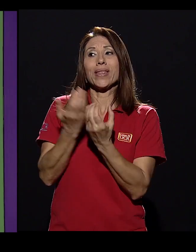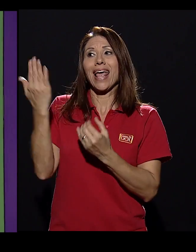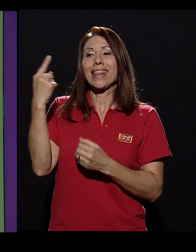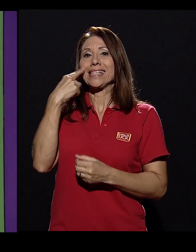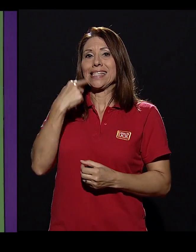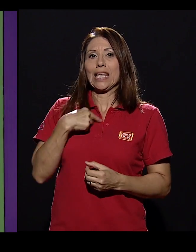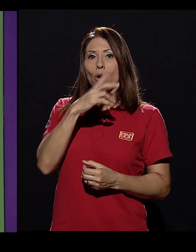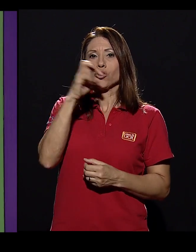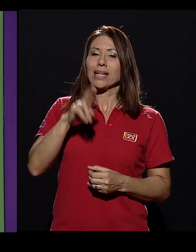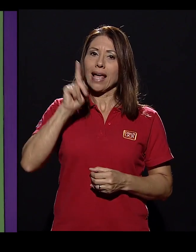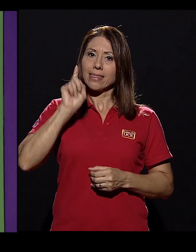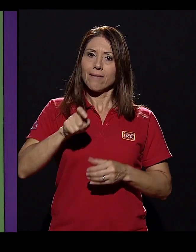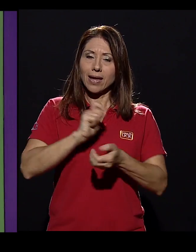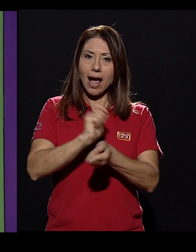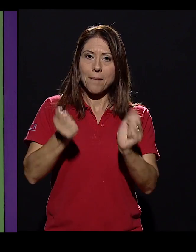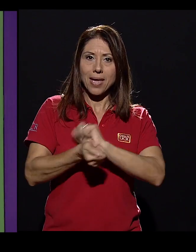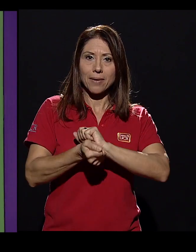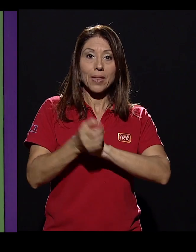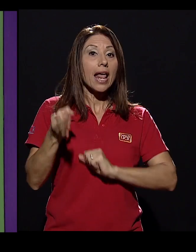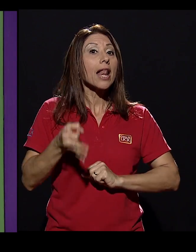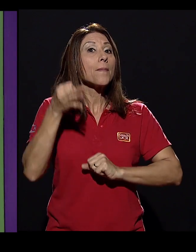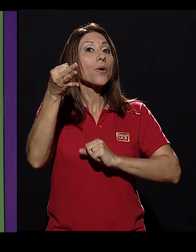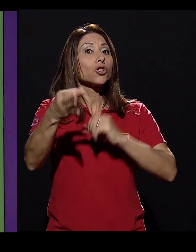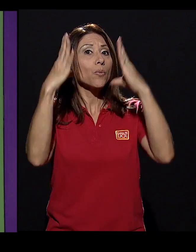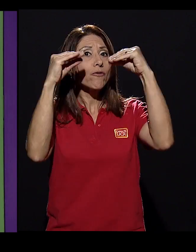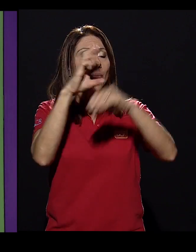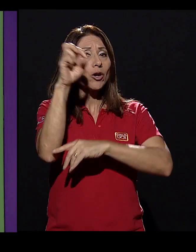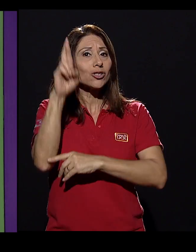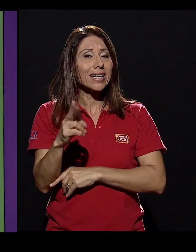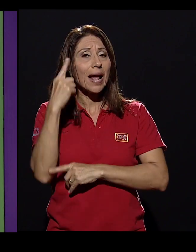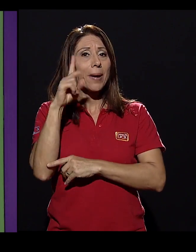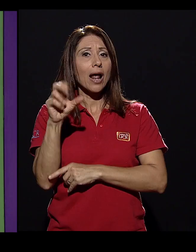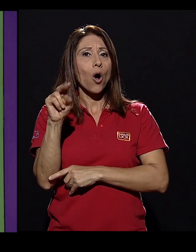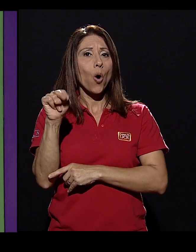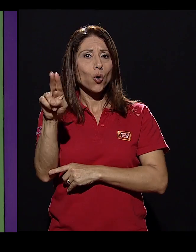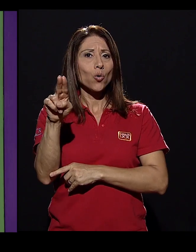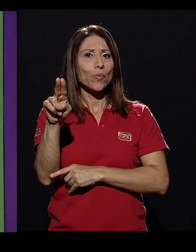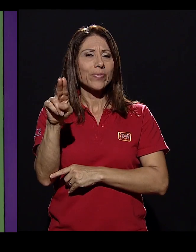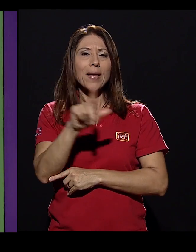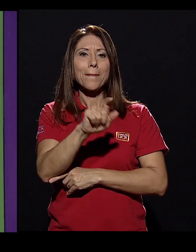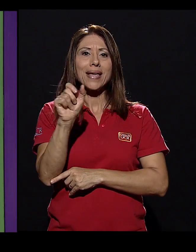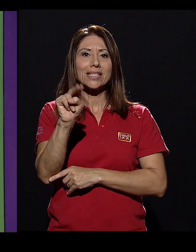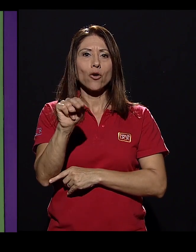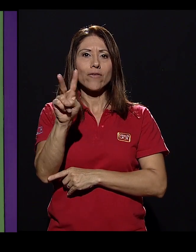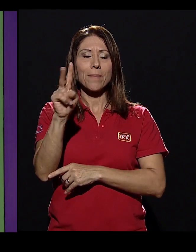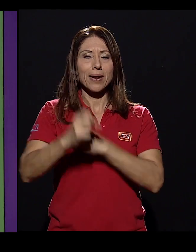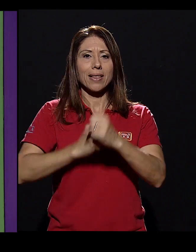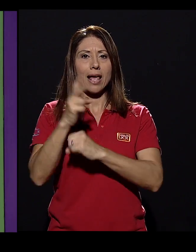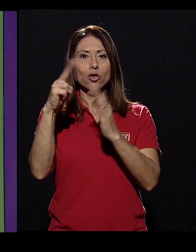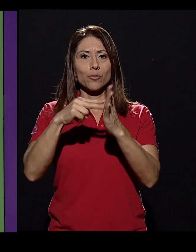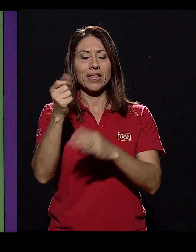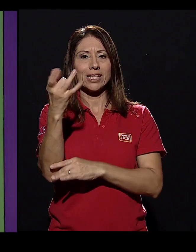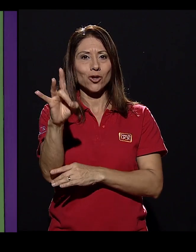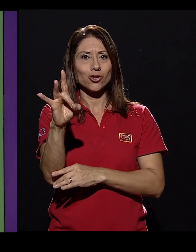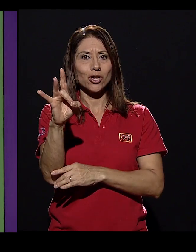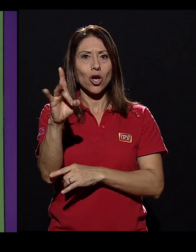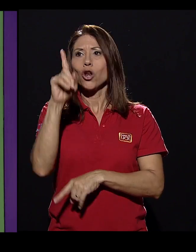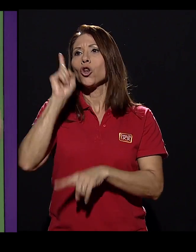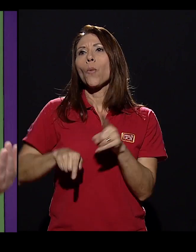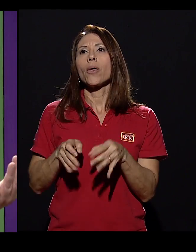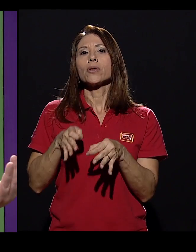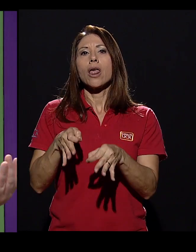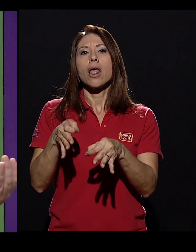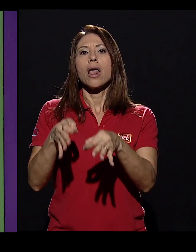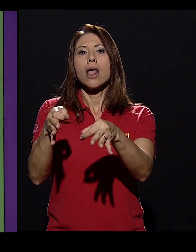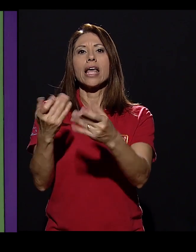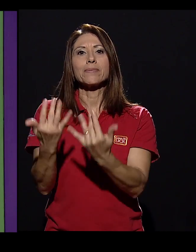que cambiar. El próximo informe de Costa Rica a Naciones Unidas es en el 2018, en noviembre del 2018. No se puede esperar hasta